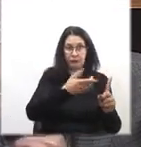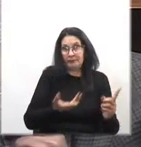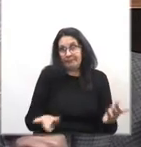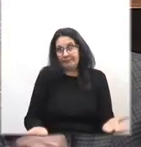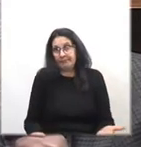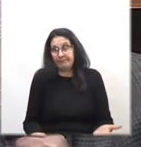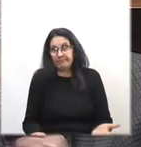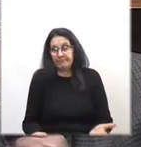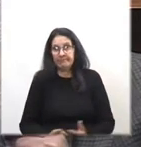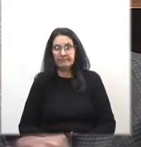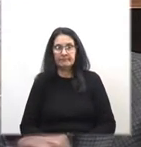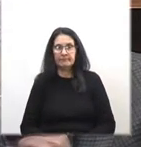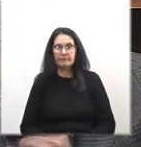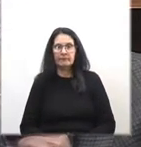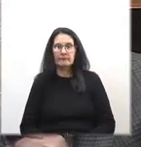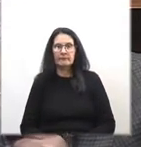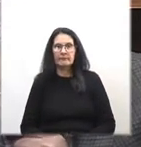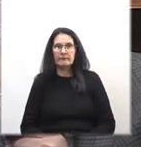más.